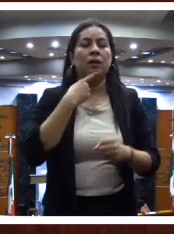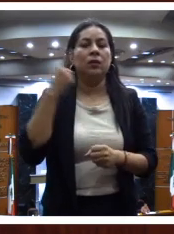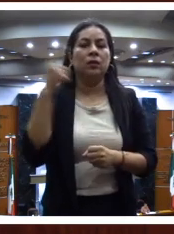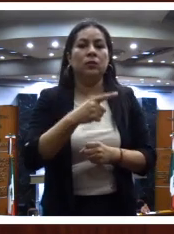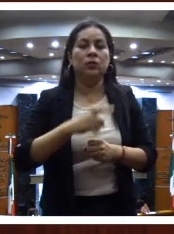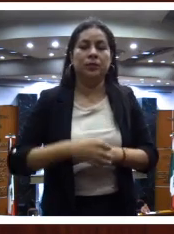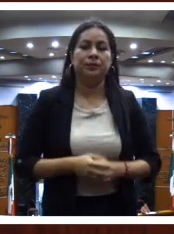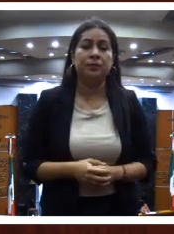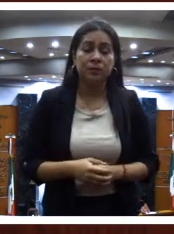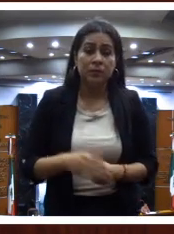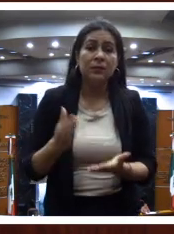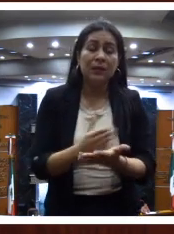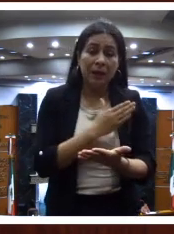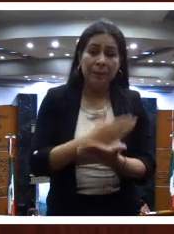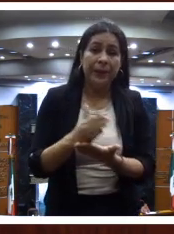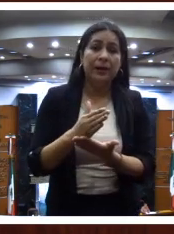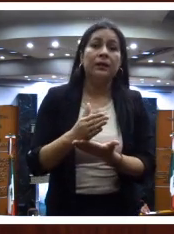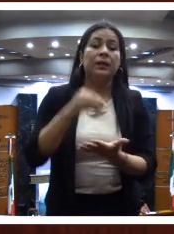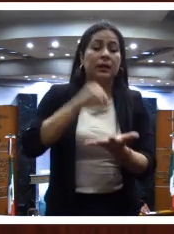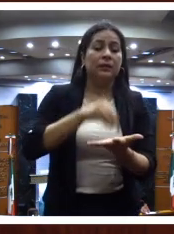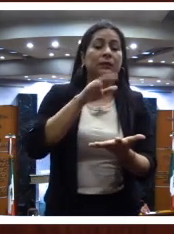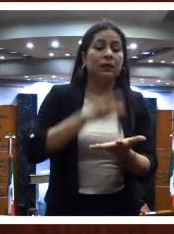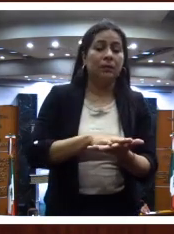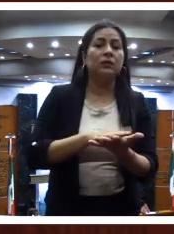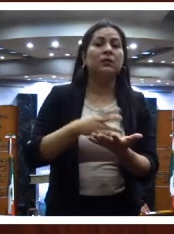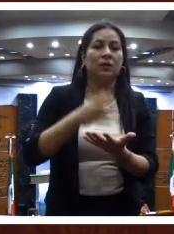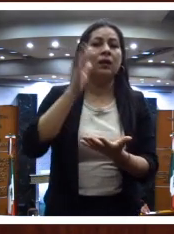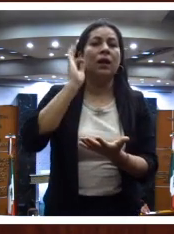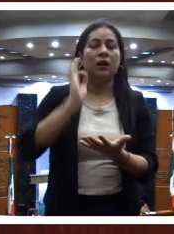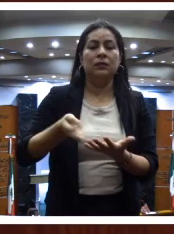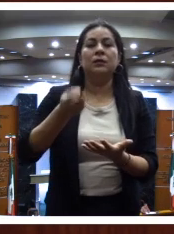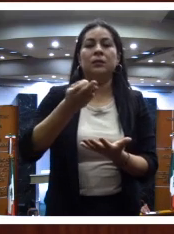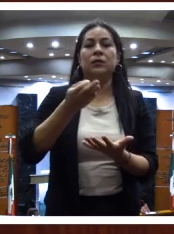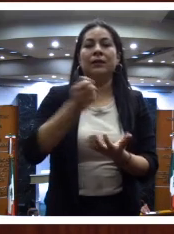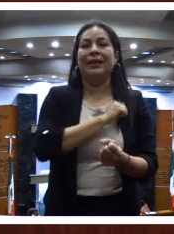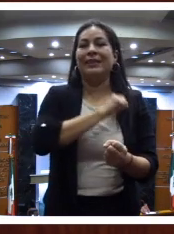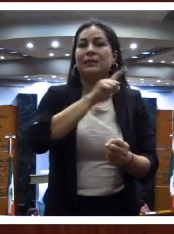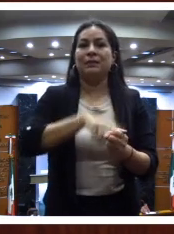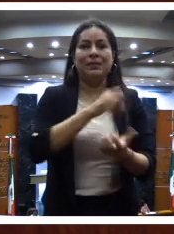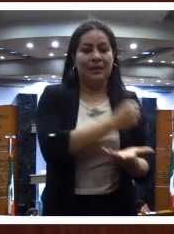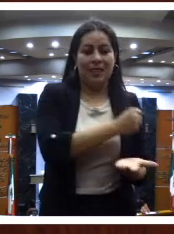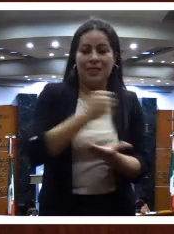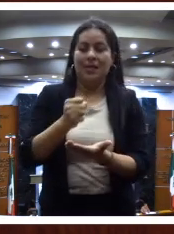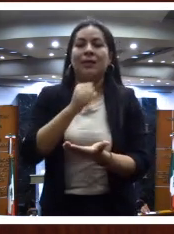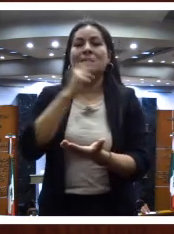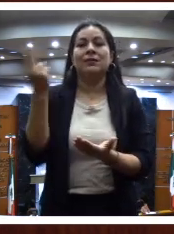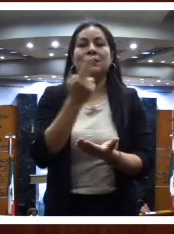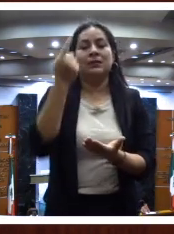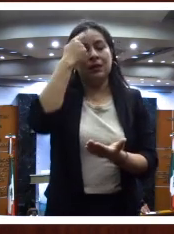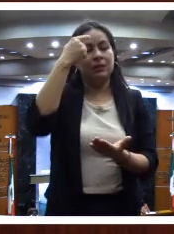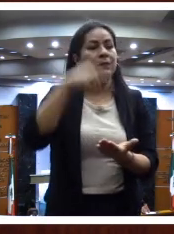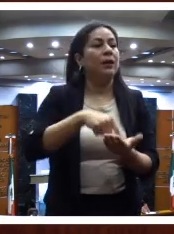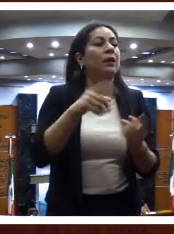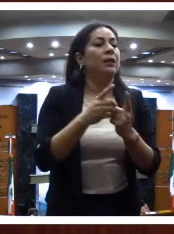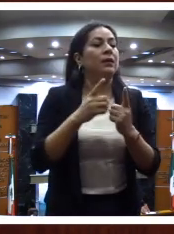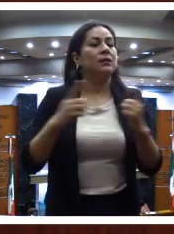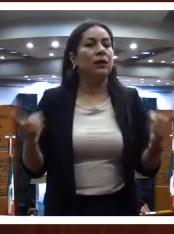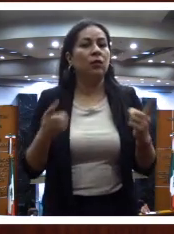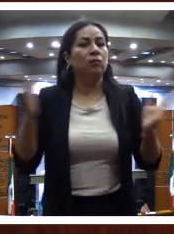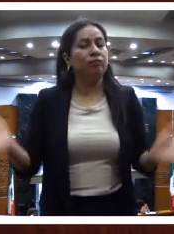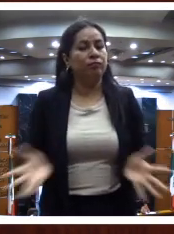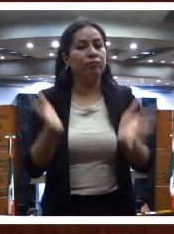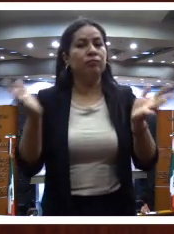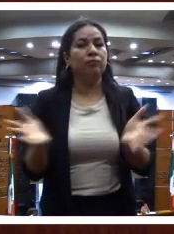denunció además estableció la aprobación de partidas específicas necesarias para el desarrollo y